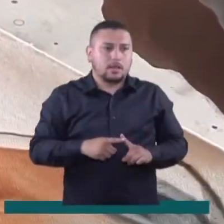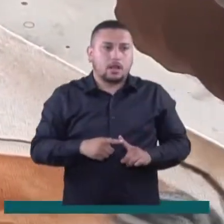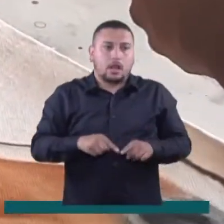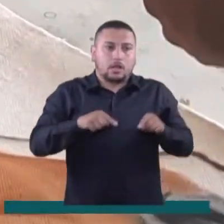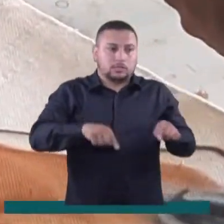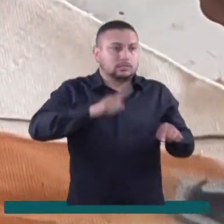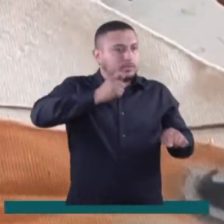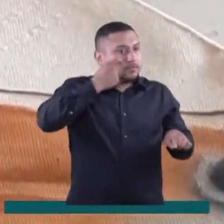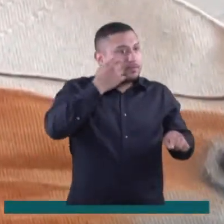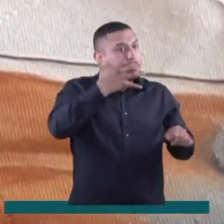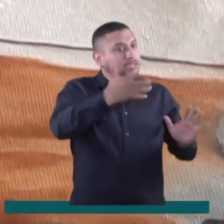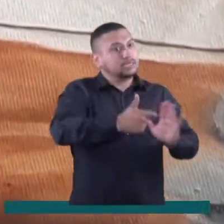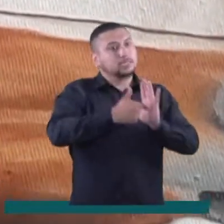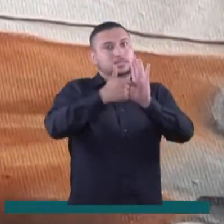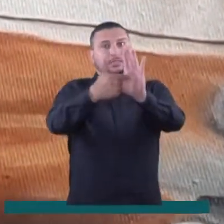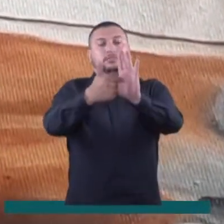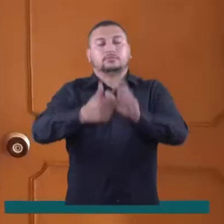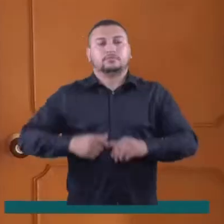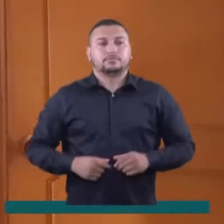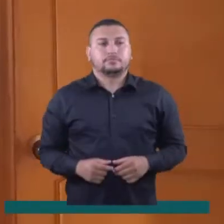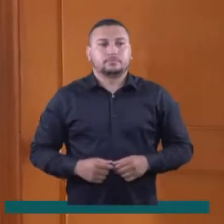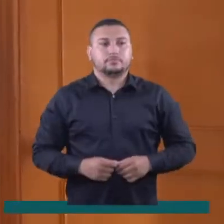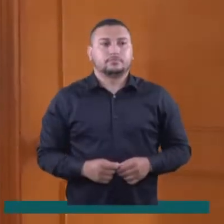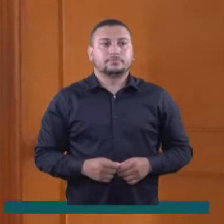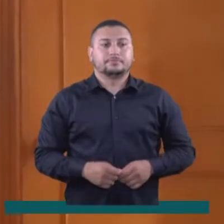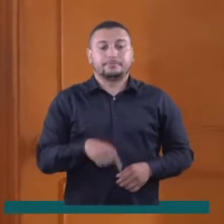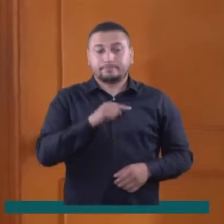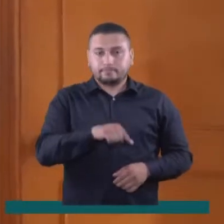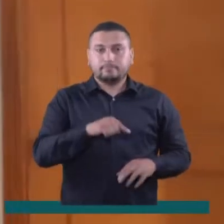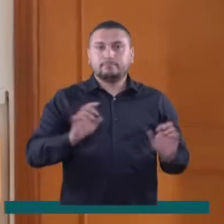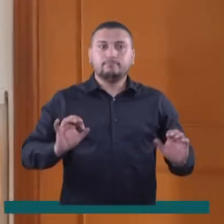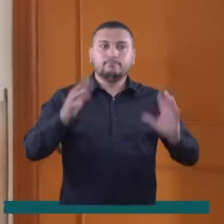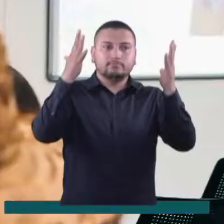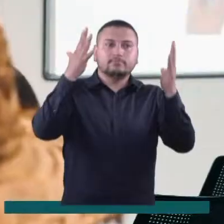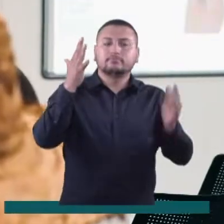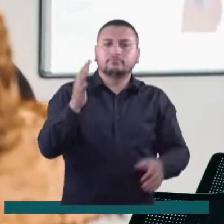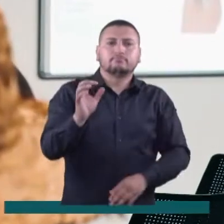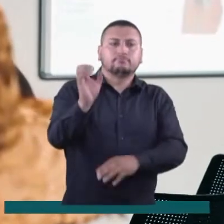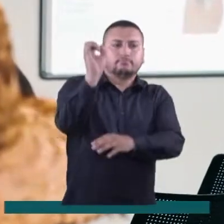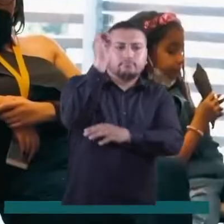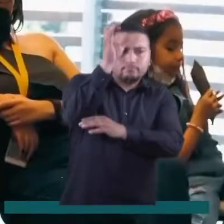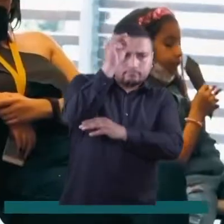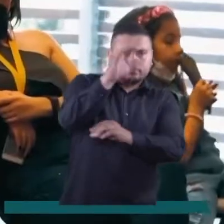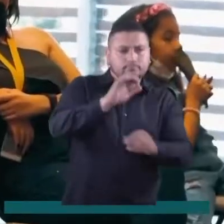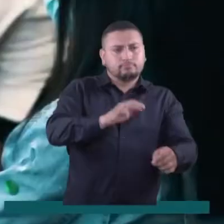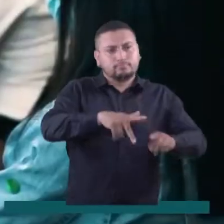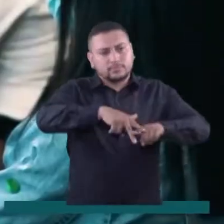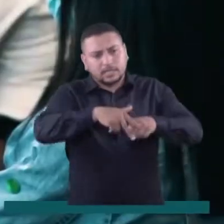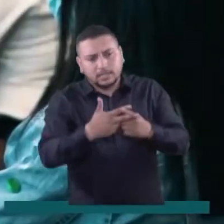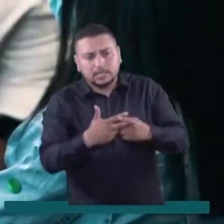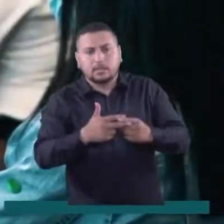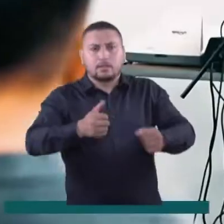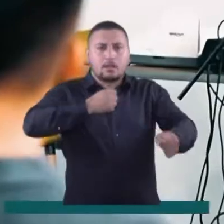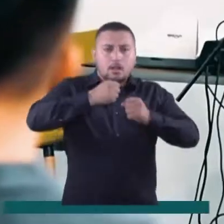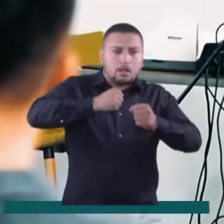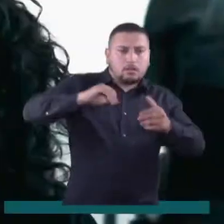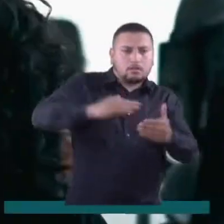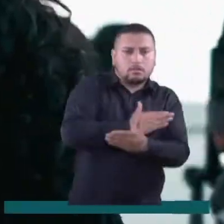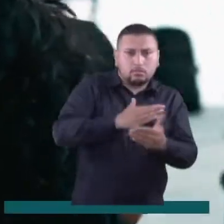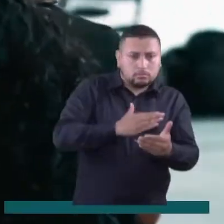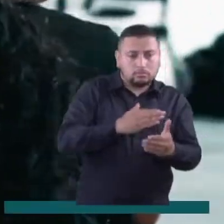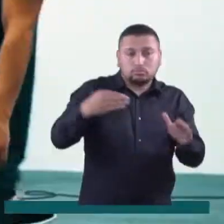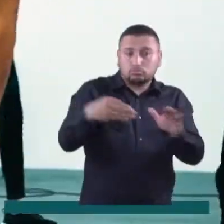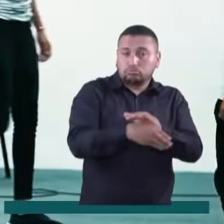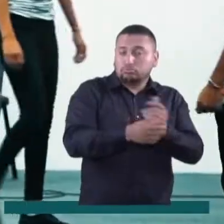todo exaltar esa belleza que tiene. La programación del evento incluye diversos talleres, paneles, conferencias especializadas y conciertos, todos con entrada